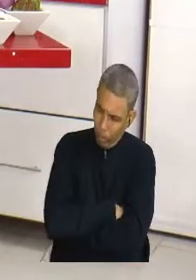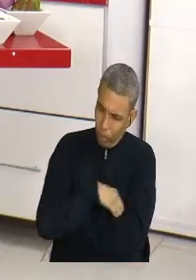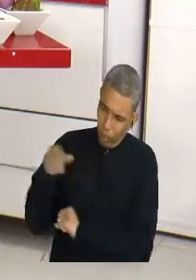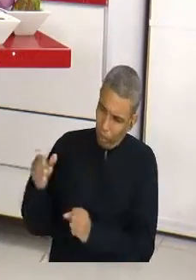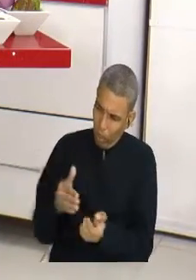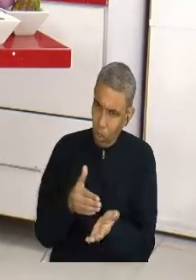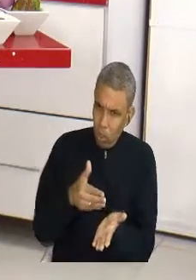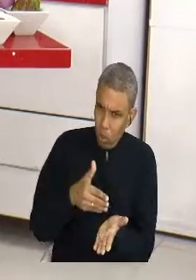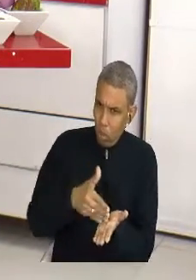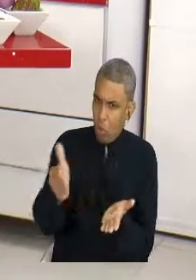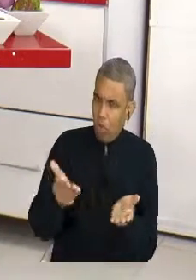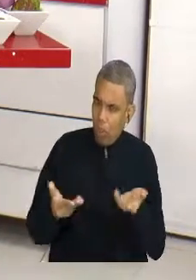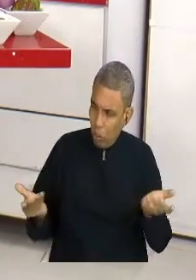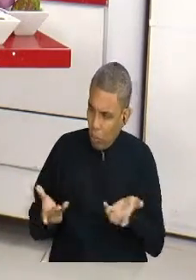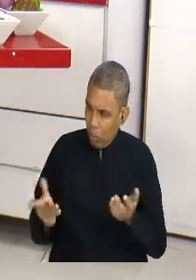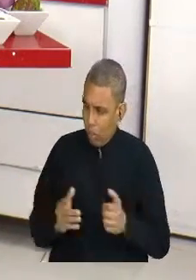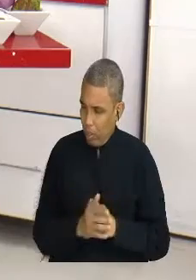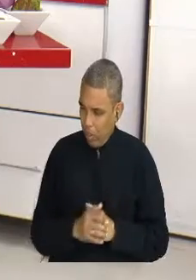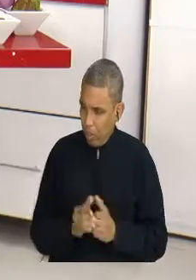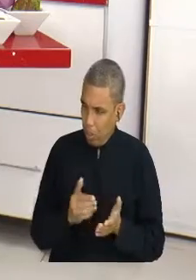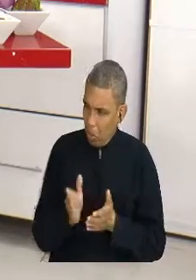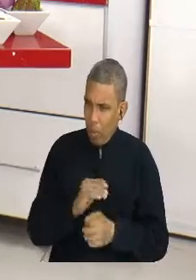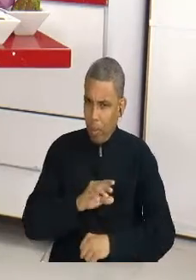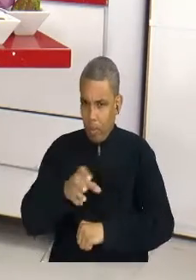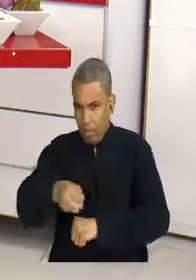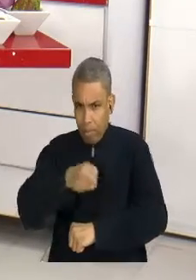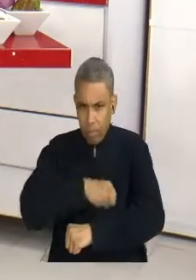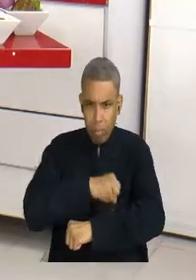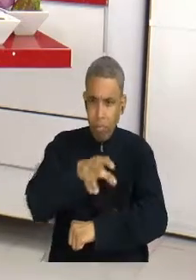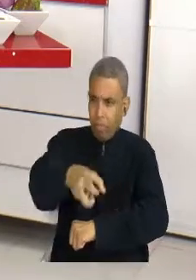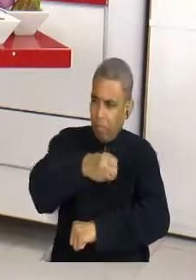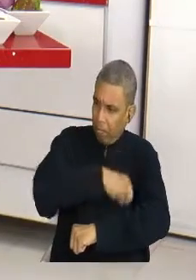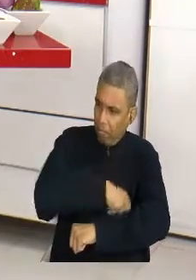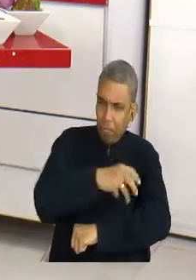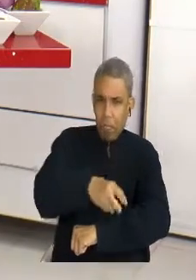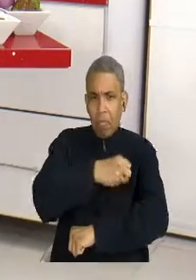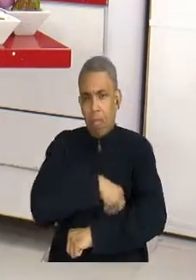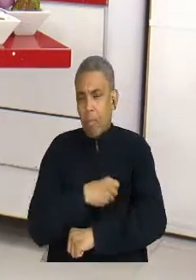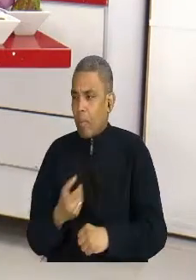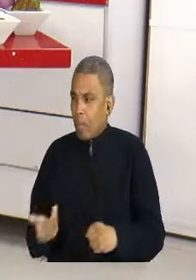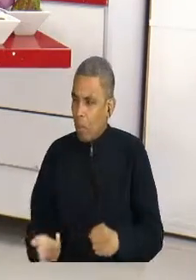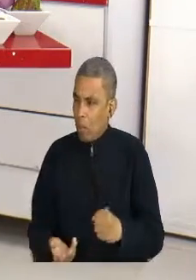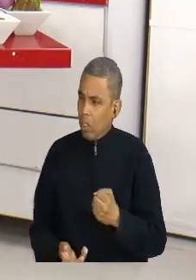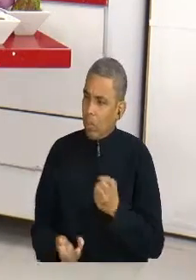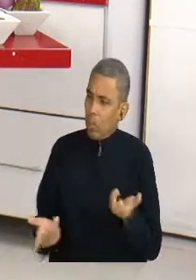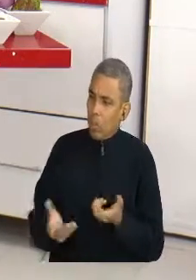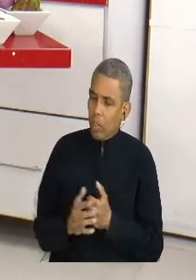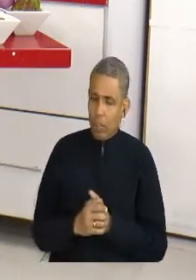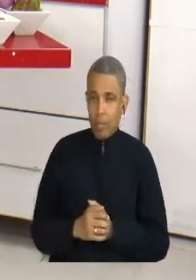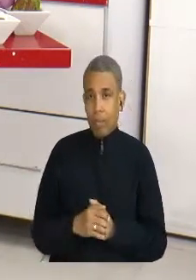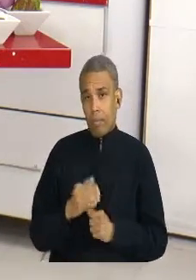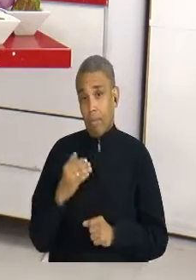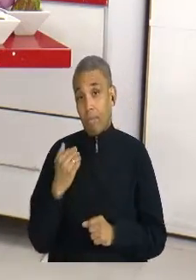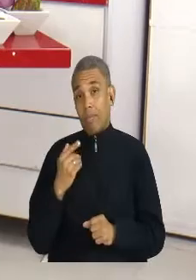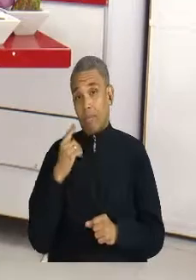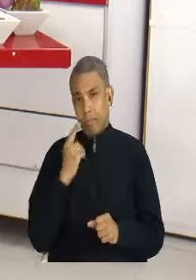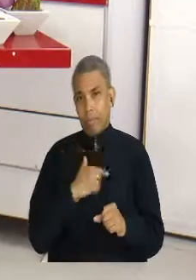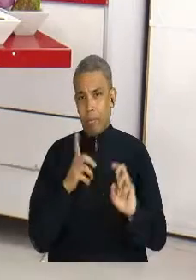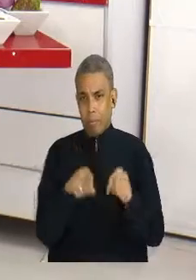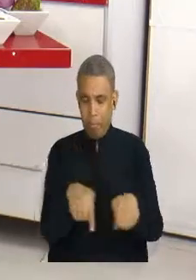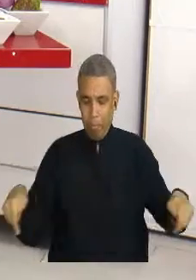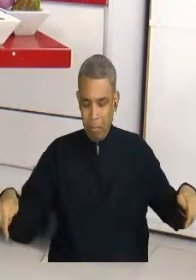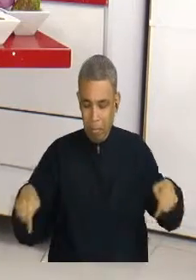productos, bien sea para hacer estas recetas o bien sea para surtir tu canasta familiar. Claro, mi Roche, como ya tú lo has dicho muchas, ajá, veces, en Distribuidora La Paz